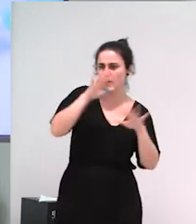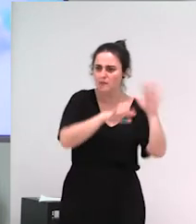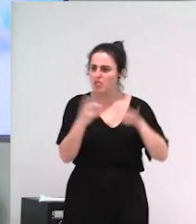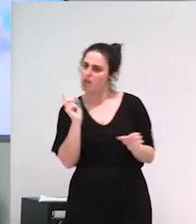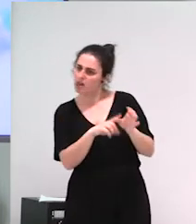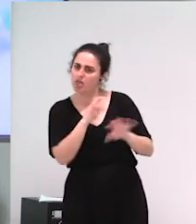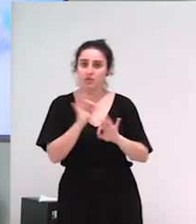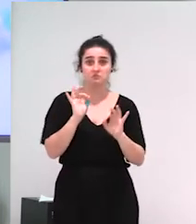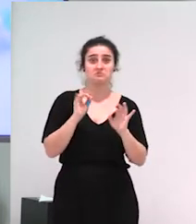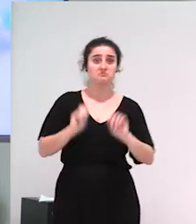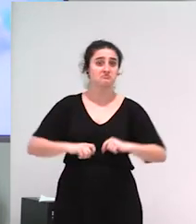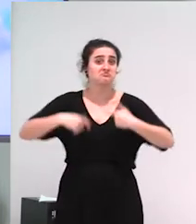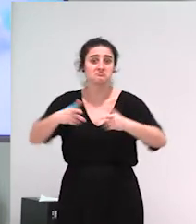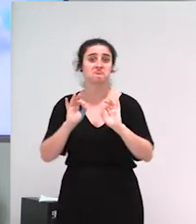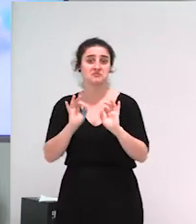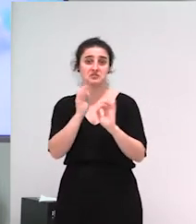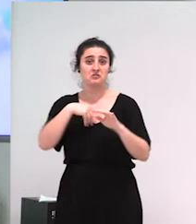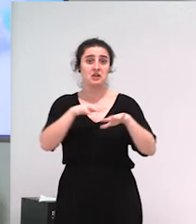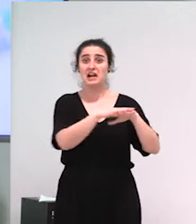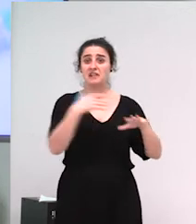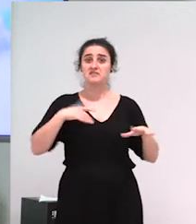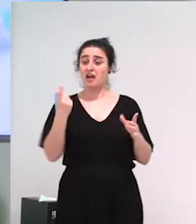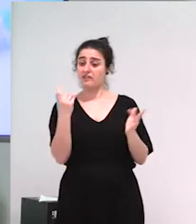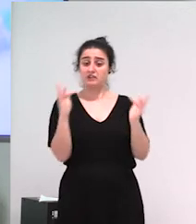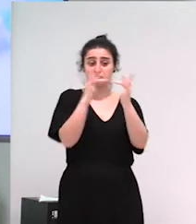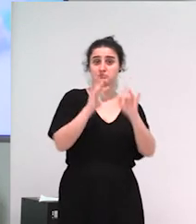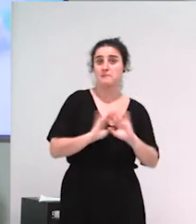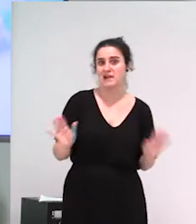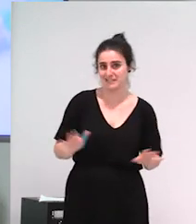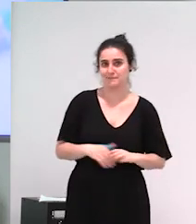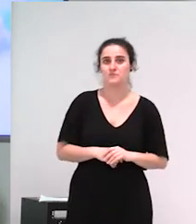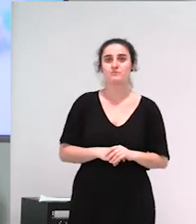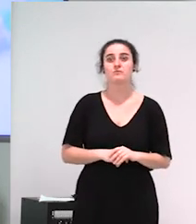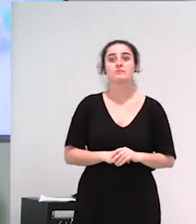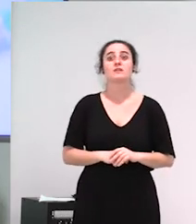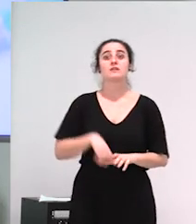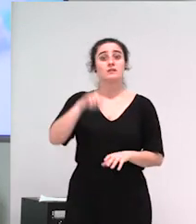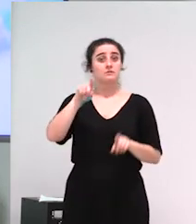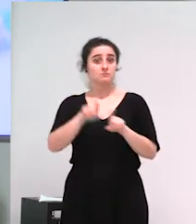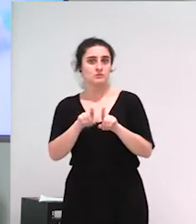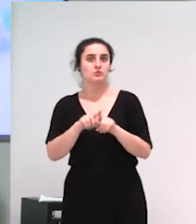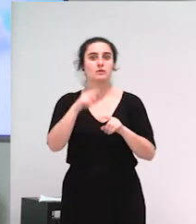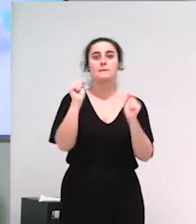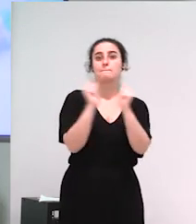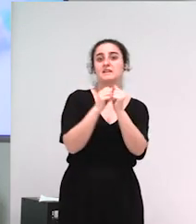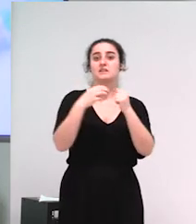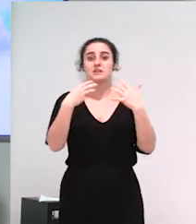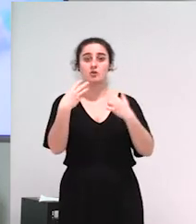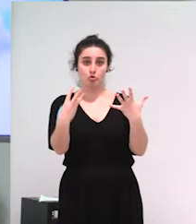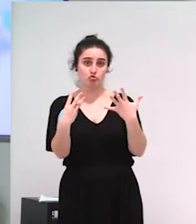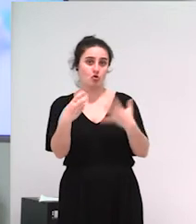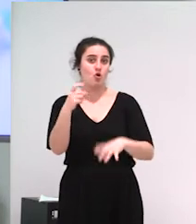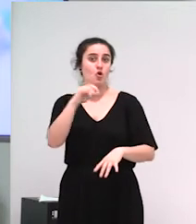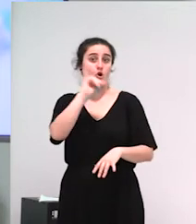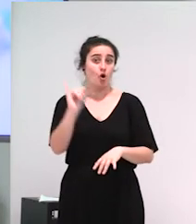tejer red. No, es que la red ya estaba tejida, simplemente se tenía que activar. Y lo mismo nos pasó con el 28J. En Fridays nos dimos